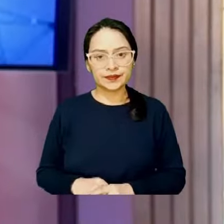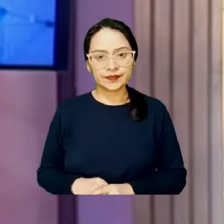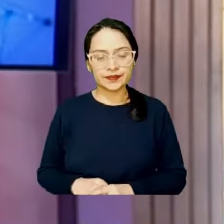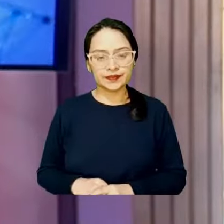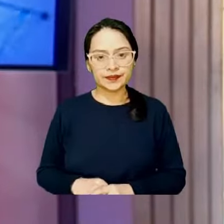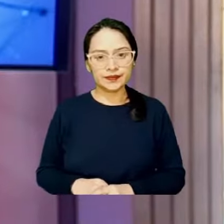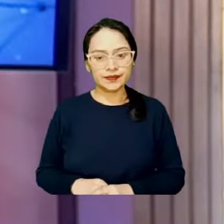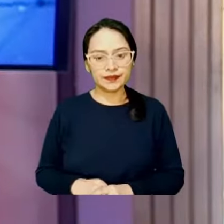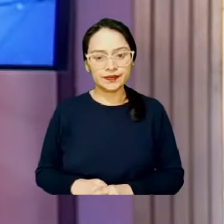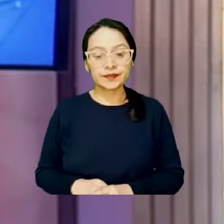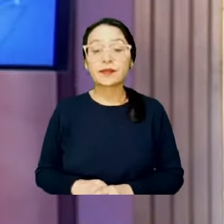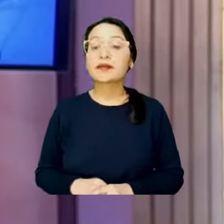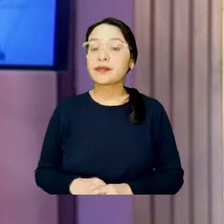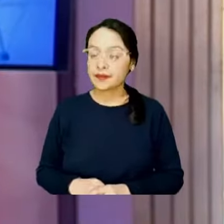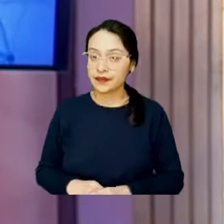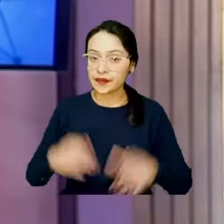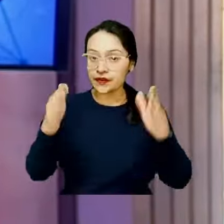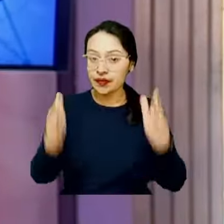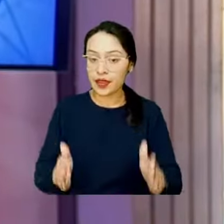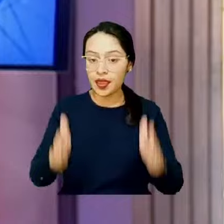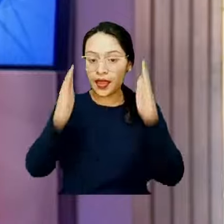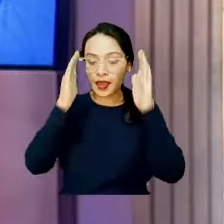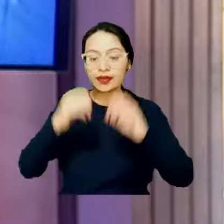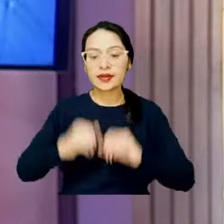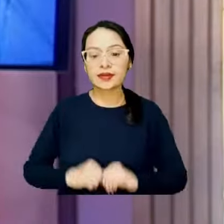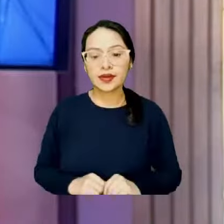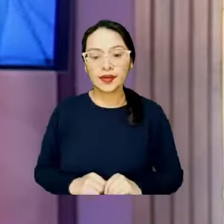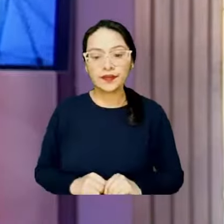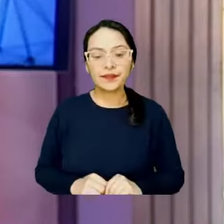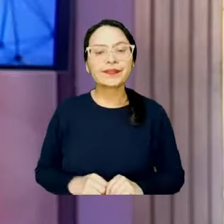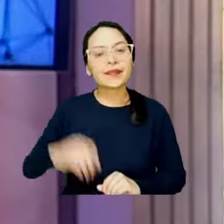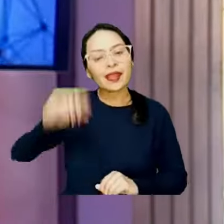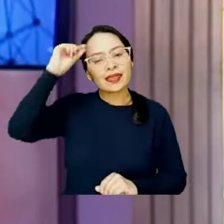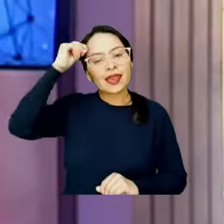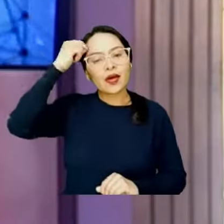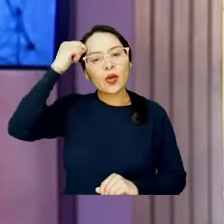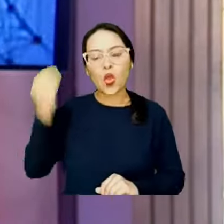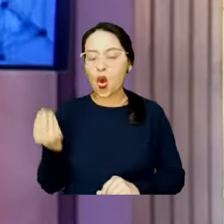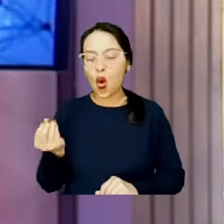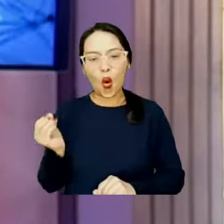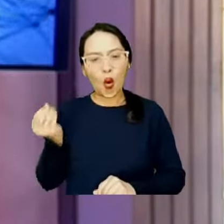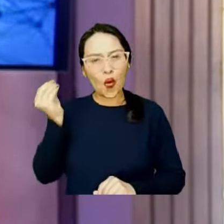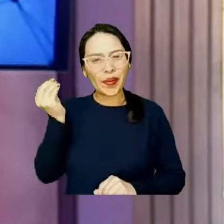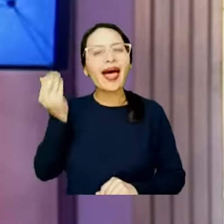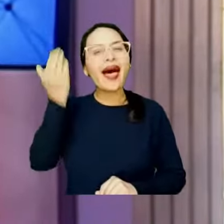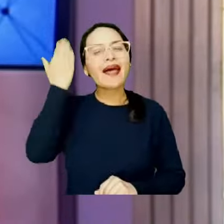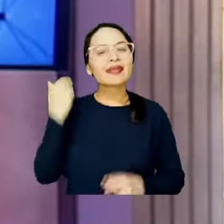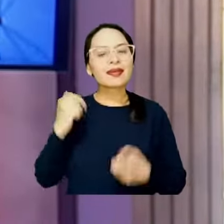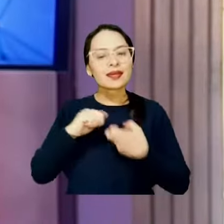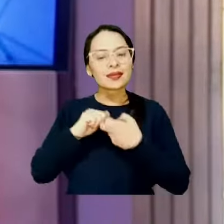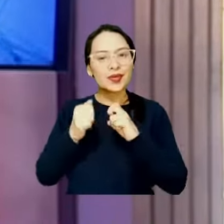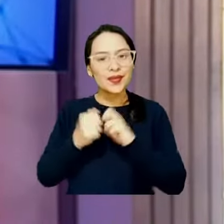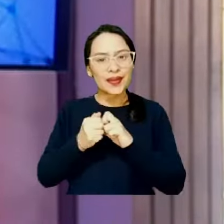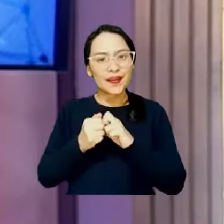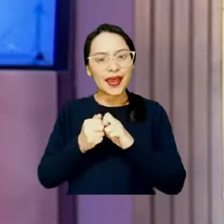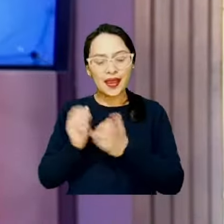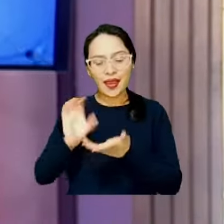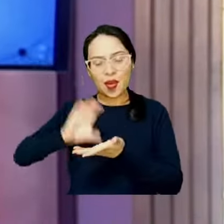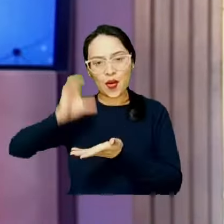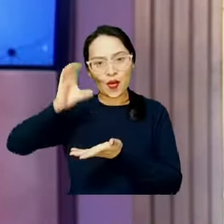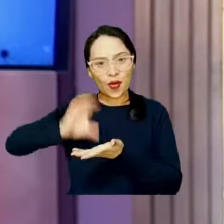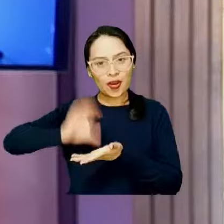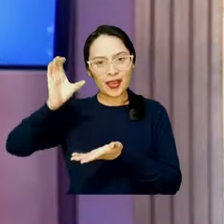Y preste atención porque Luis Coto, abogado de uno de los jóvenes denunciados de presunta violación en un viaje entre estudiantes del Colegio SEG